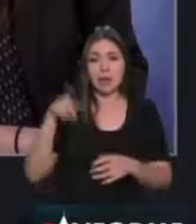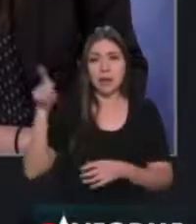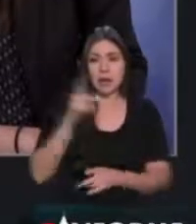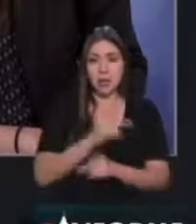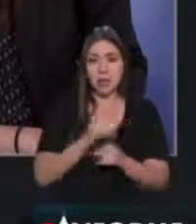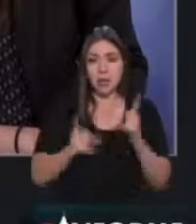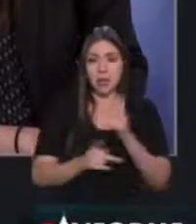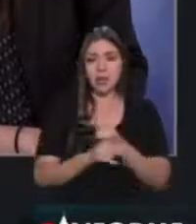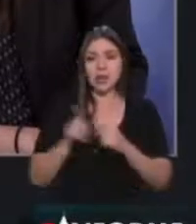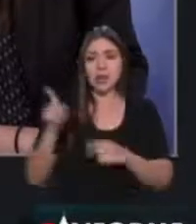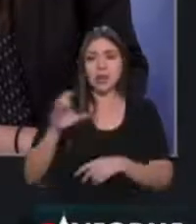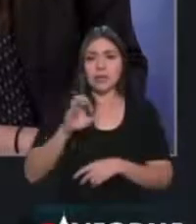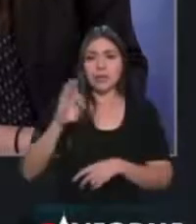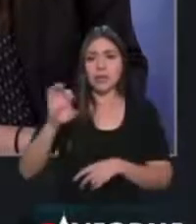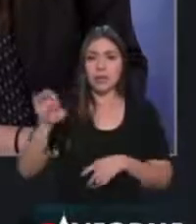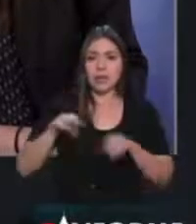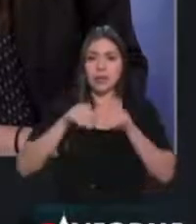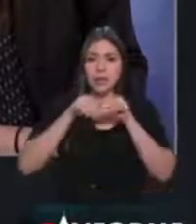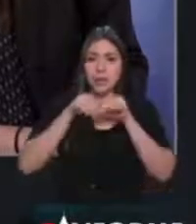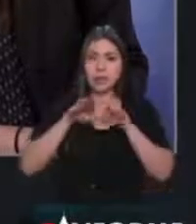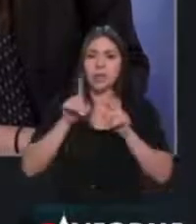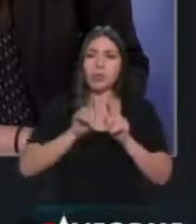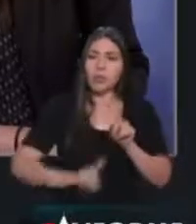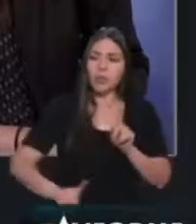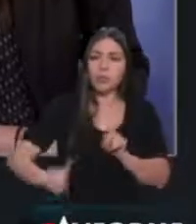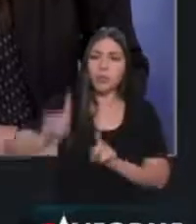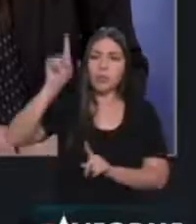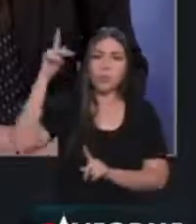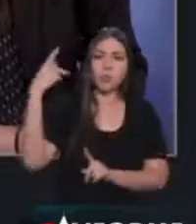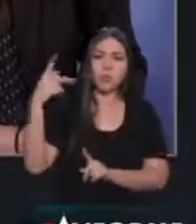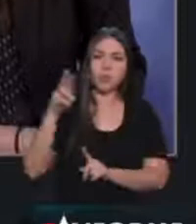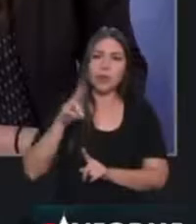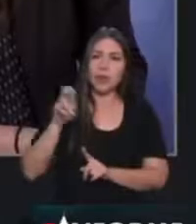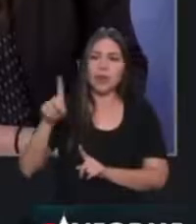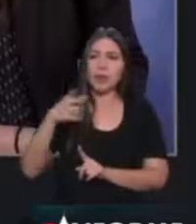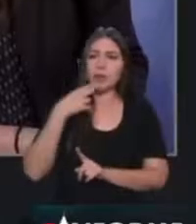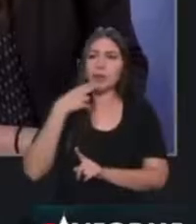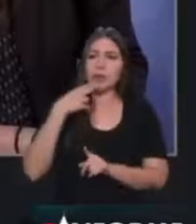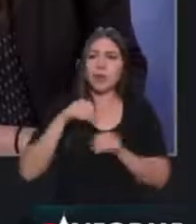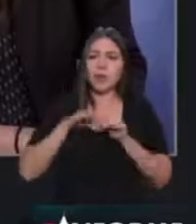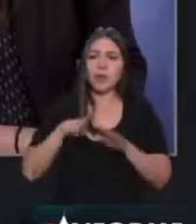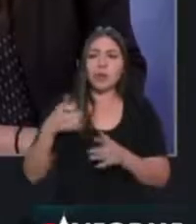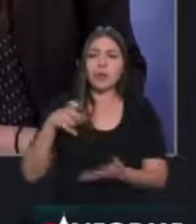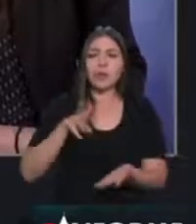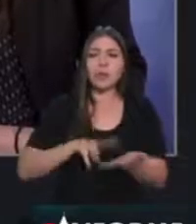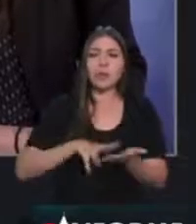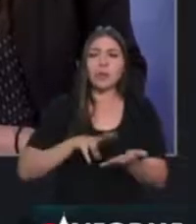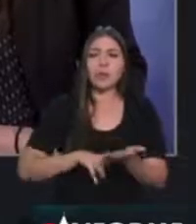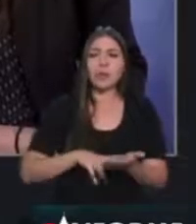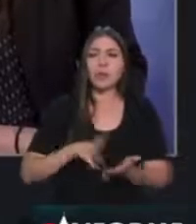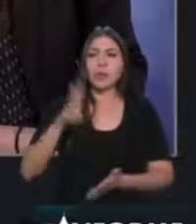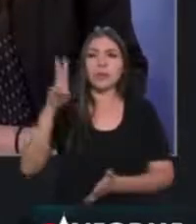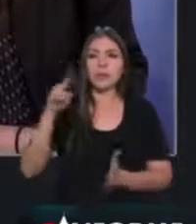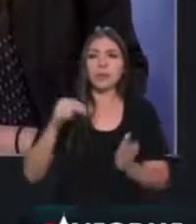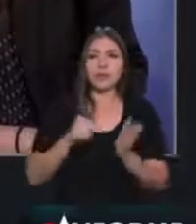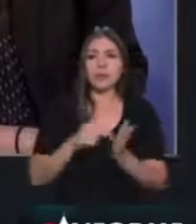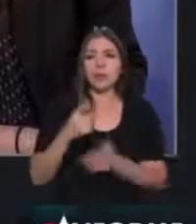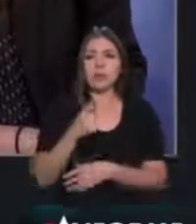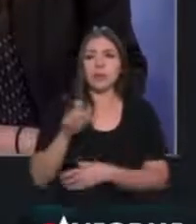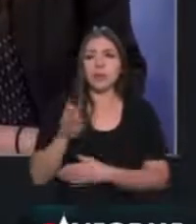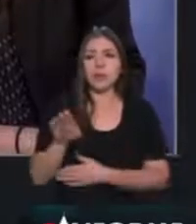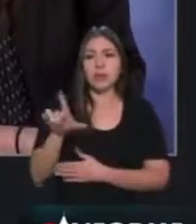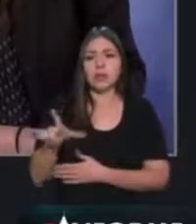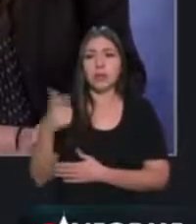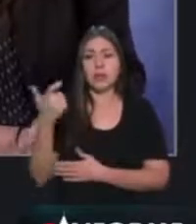pero la CFE lo tiene que transmitir, lo tiene que subir, usa sus propias redes y todo esto, le viene costando